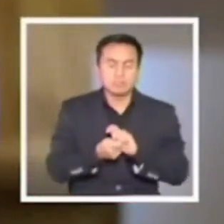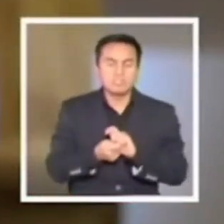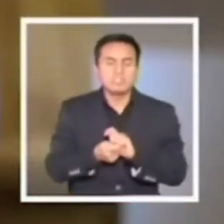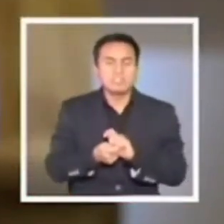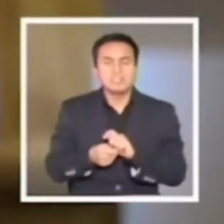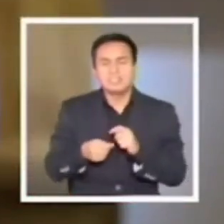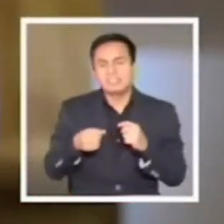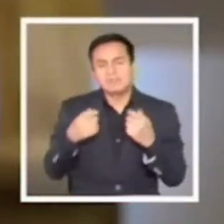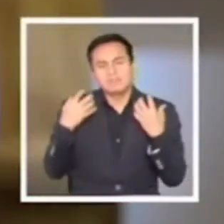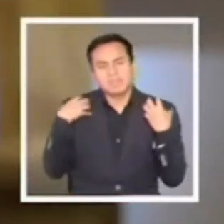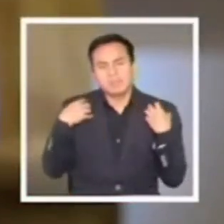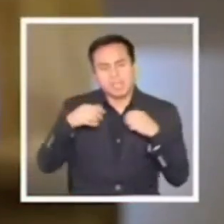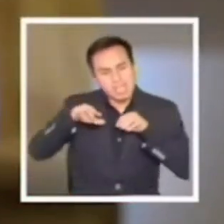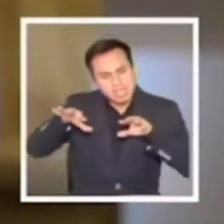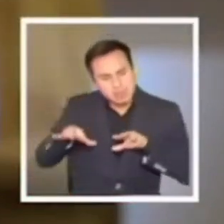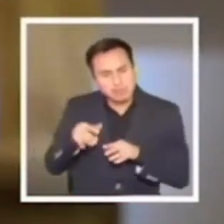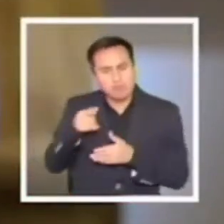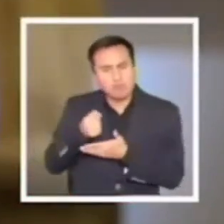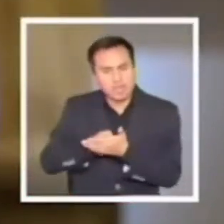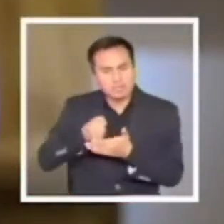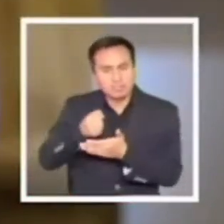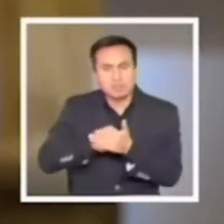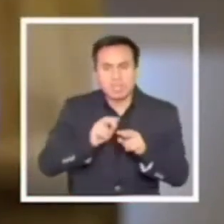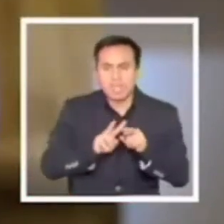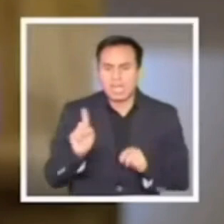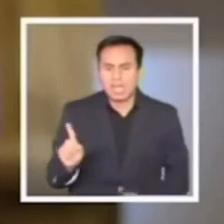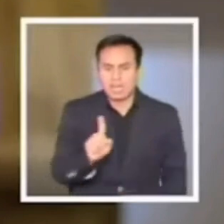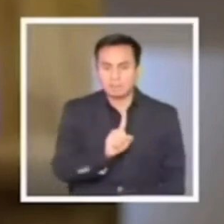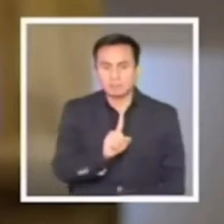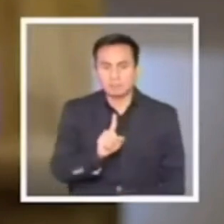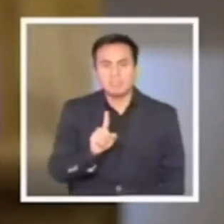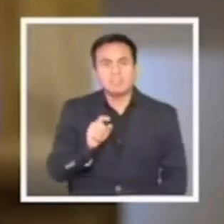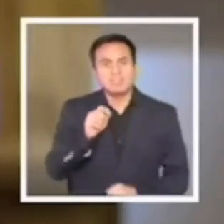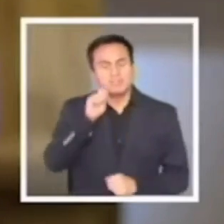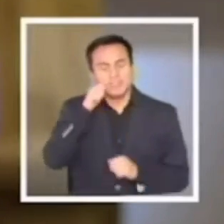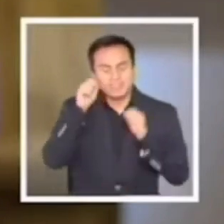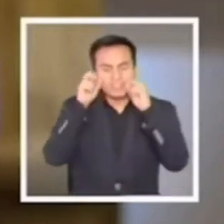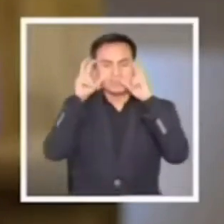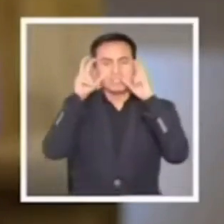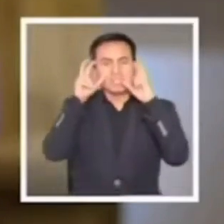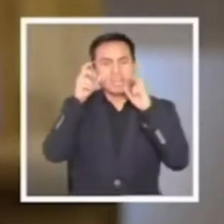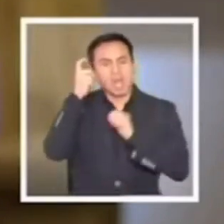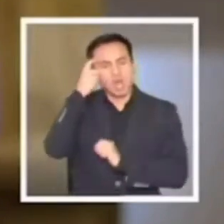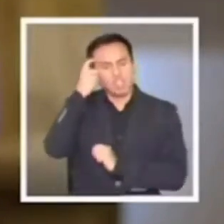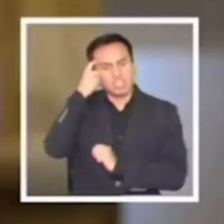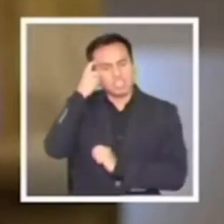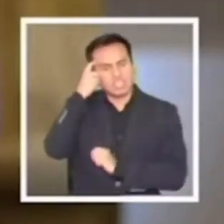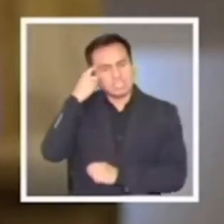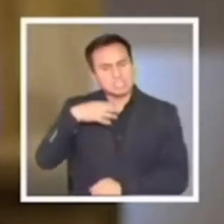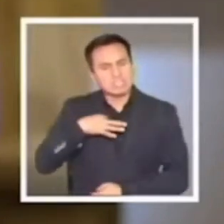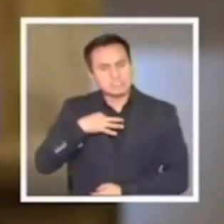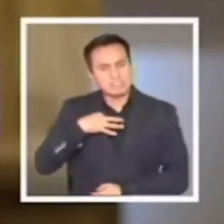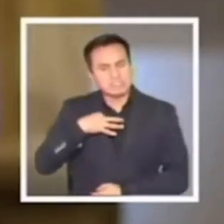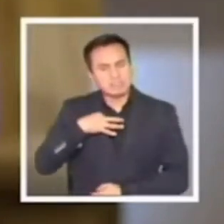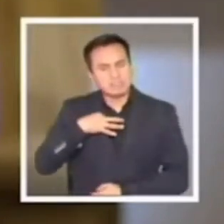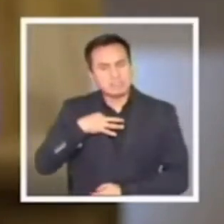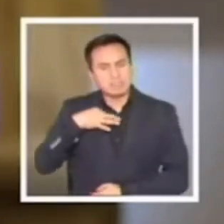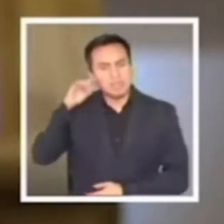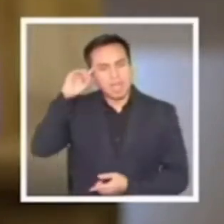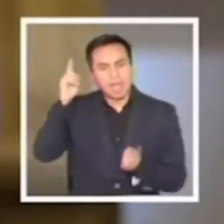apoyo del pueblo, y relató cómo es que pues sin el apoyo de ese pueblo, él, por ejemplo, no habría podido